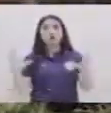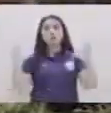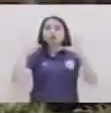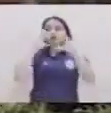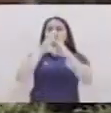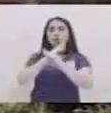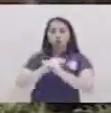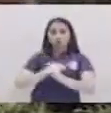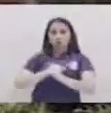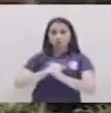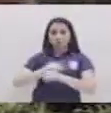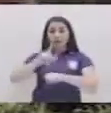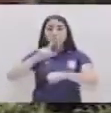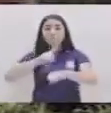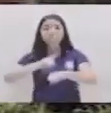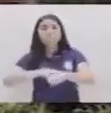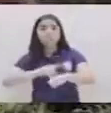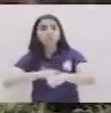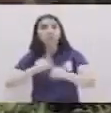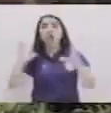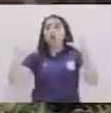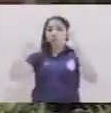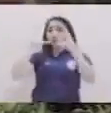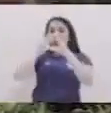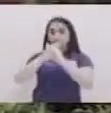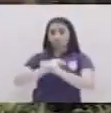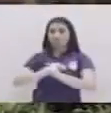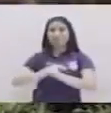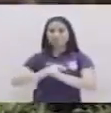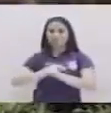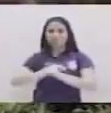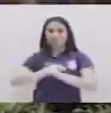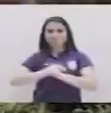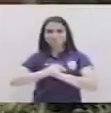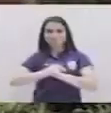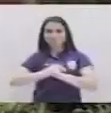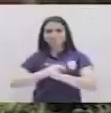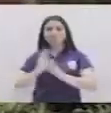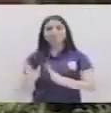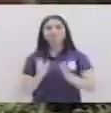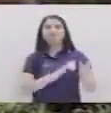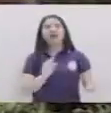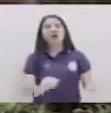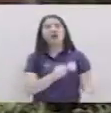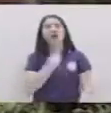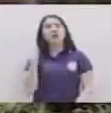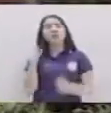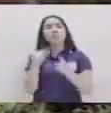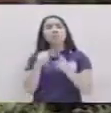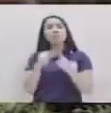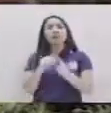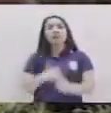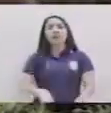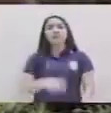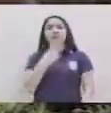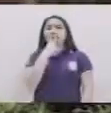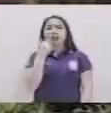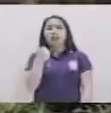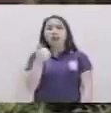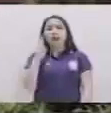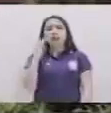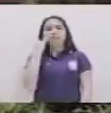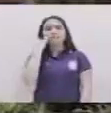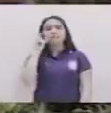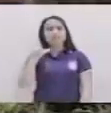noche, de esta manera, muy noche. Luego tenemos la palabra hábil, que